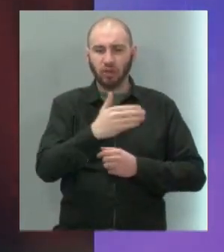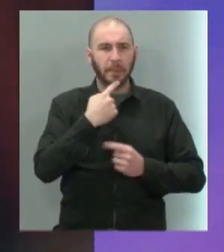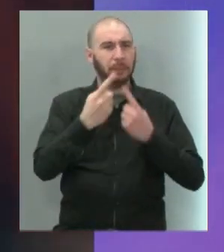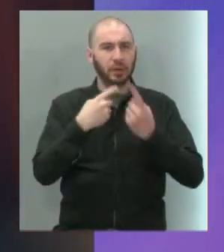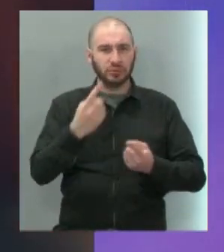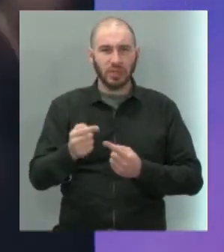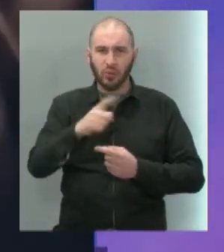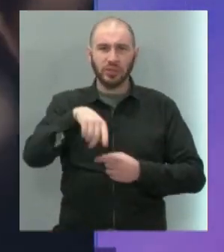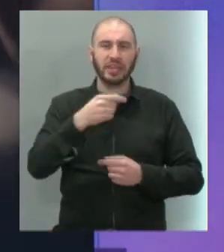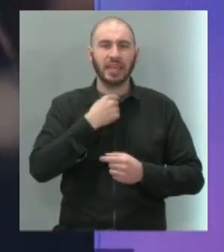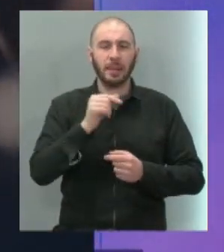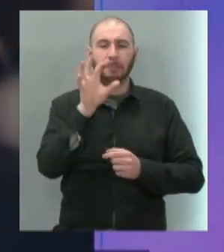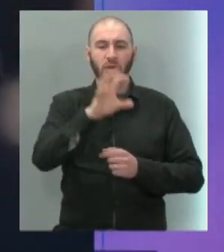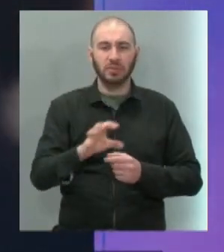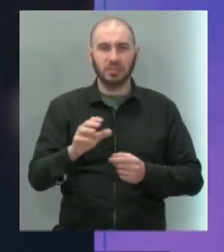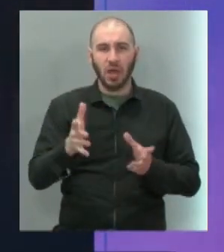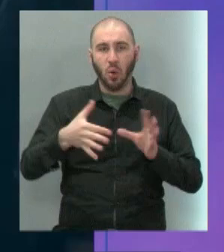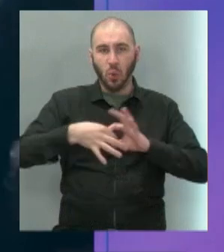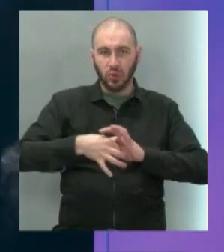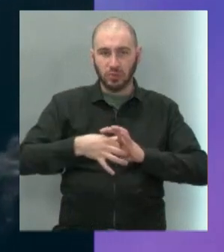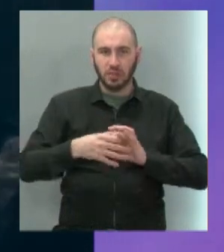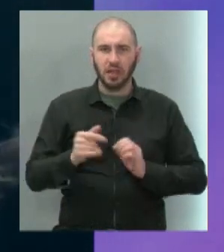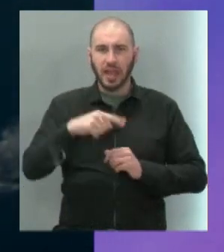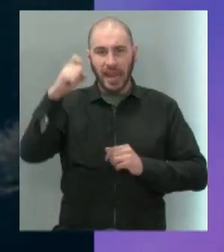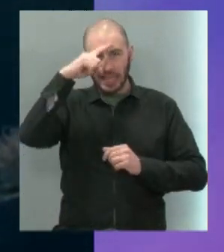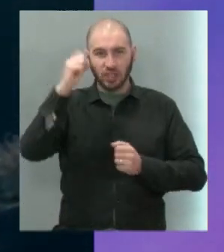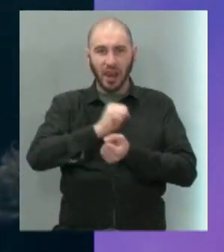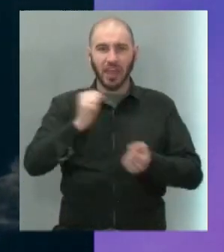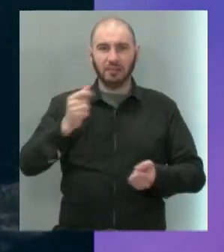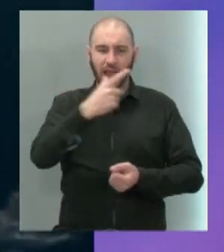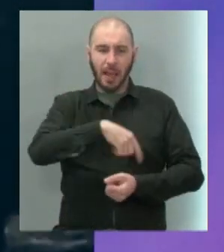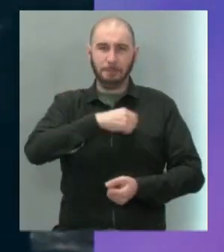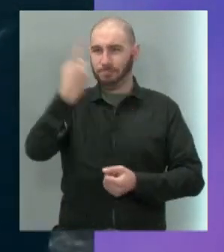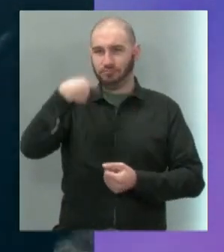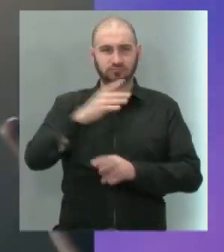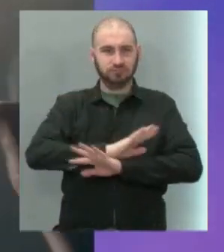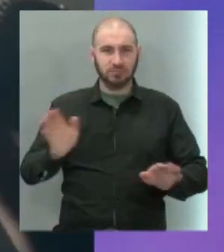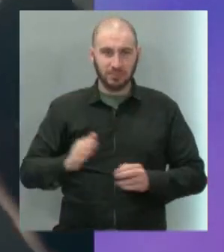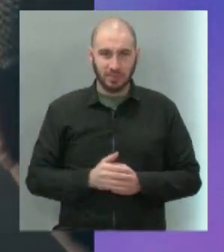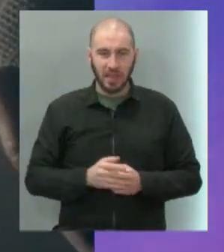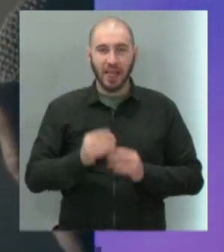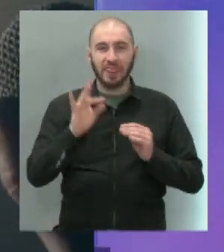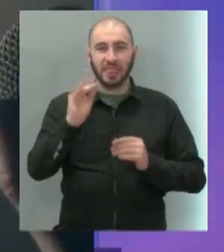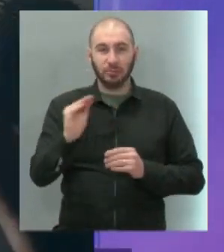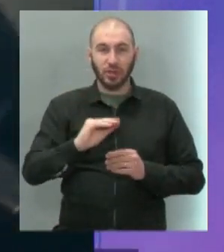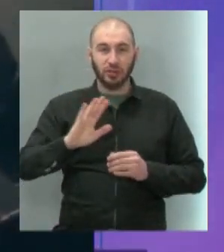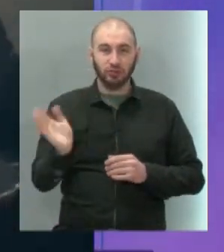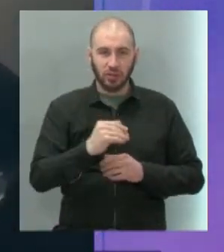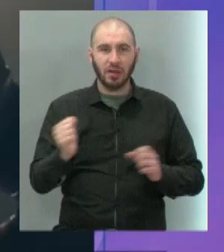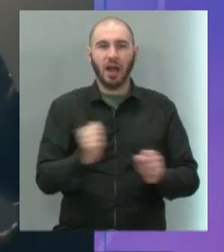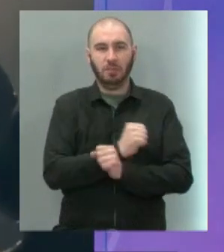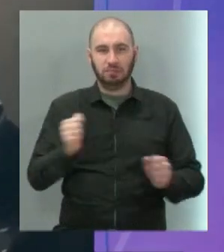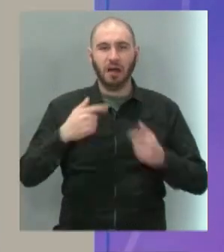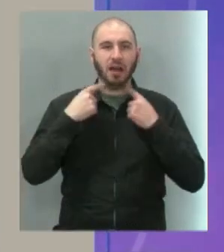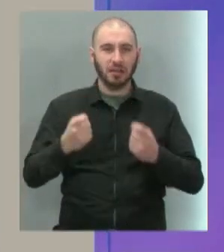presentes si quieren que las provincias de la Unión sean una nación libre de los reyes de España y la metrópoli, todos los diputados aprueban